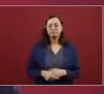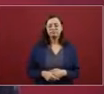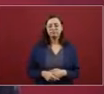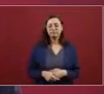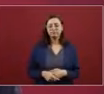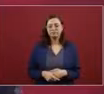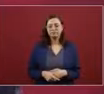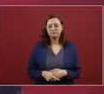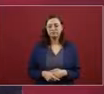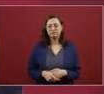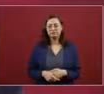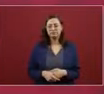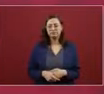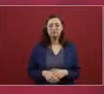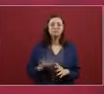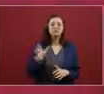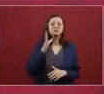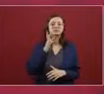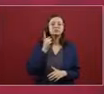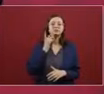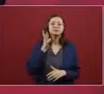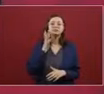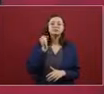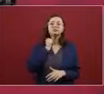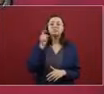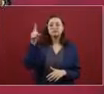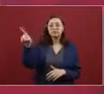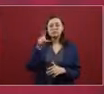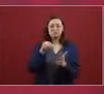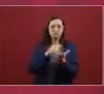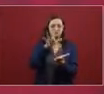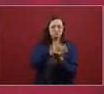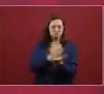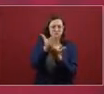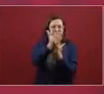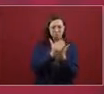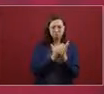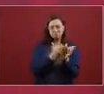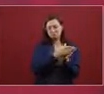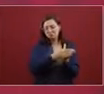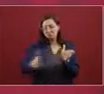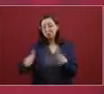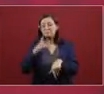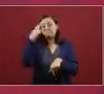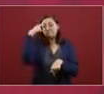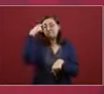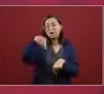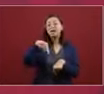los tiempos del Congreso y no se pueda aprobar la reforma constitucional.